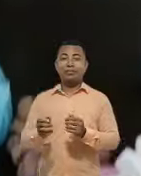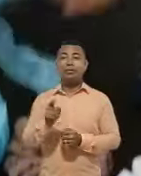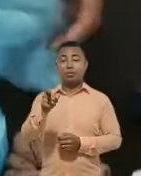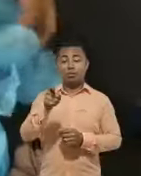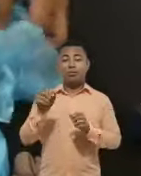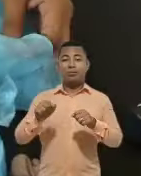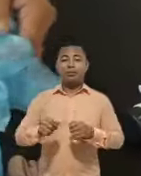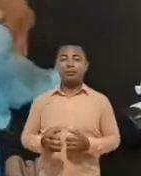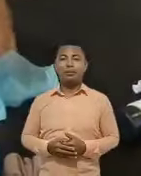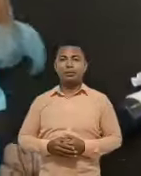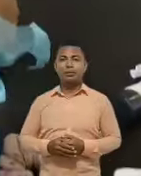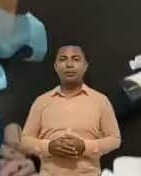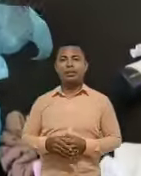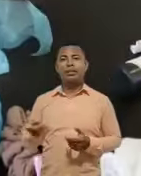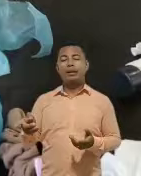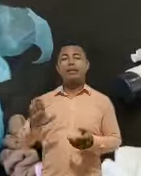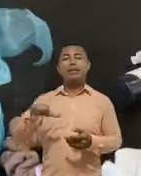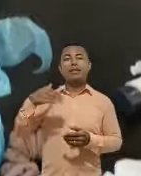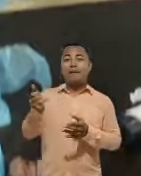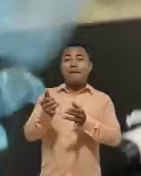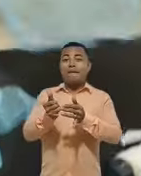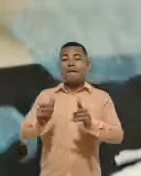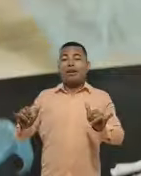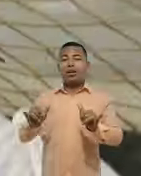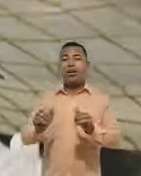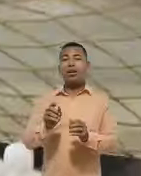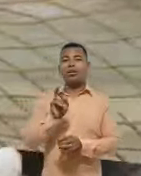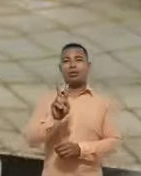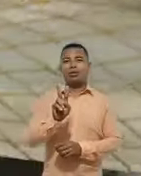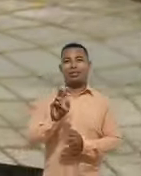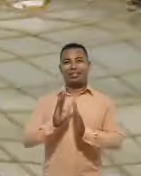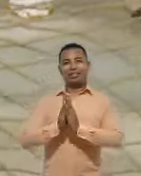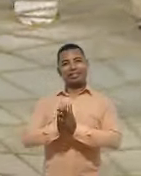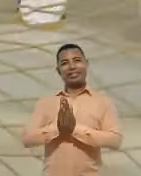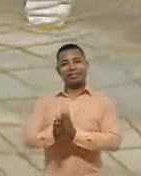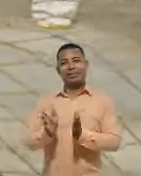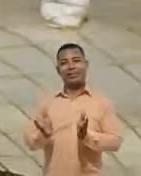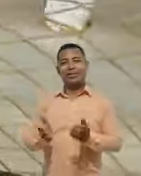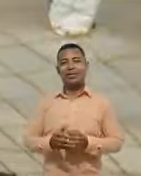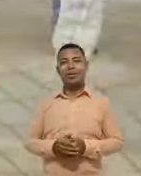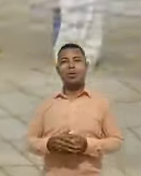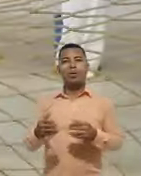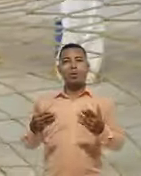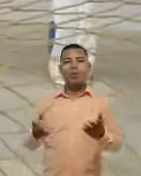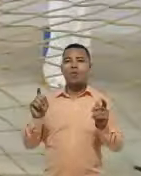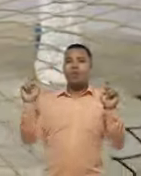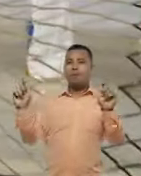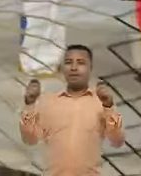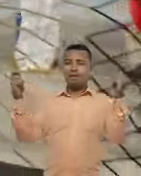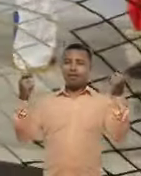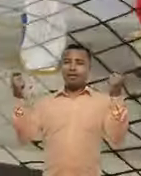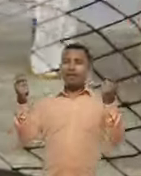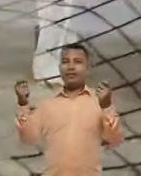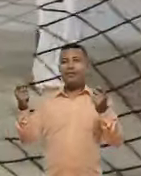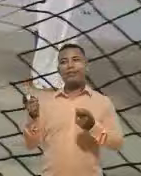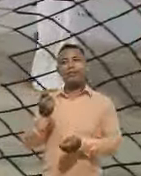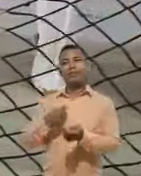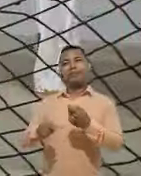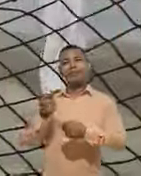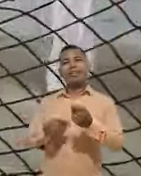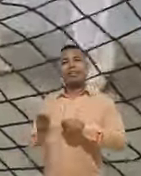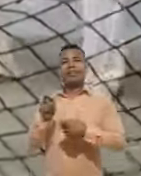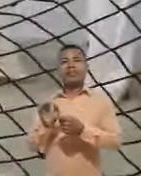y haremos un gran cierre que será el 2 de diciembre con la gran feria de emprendedores de personas